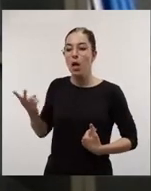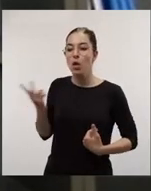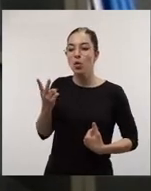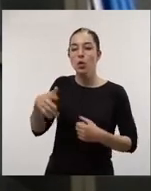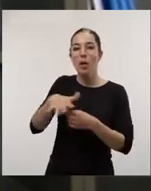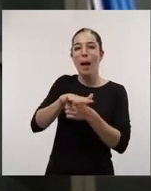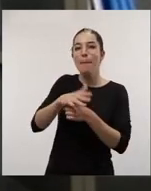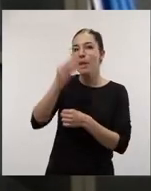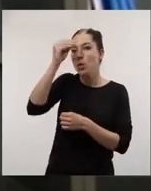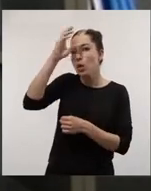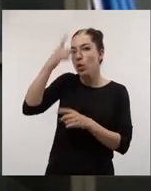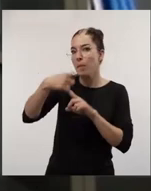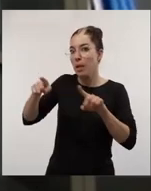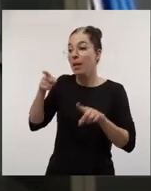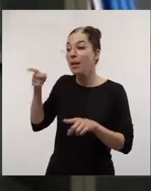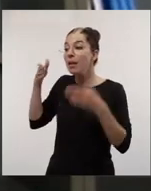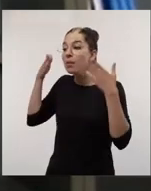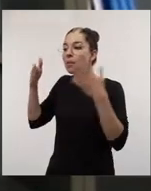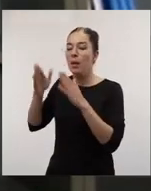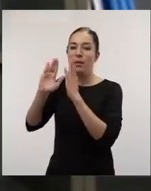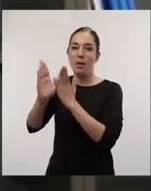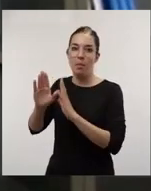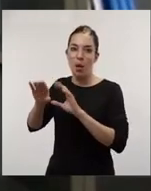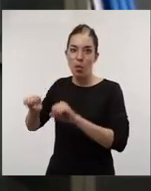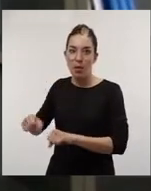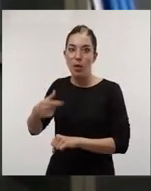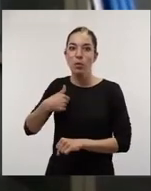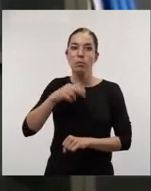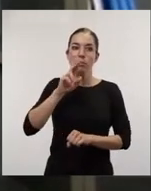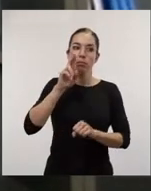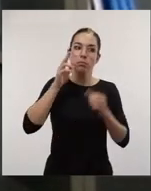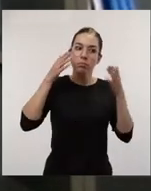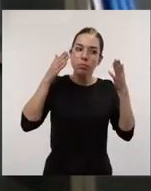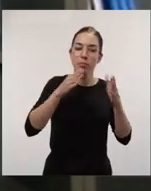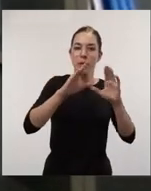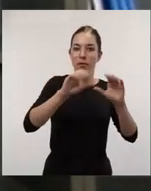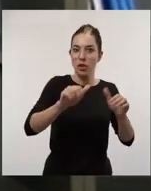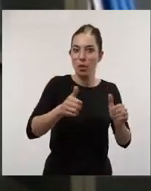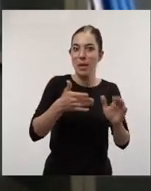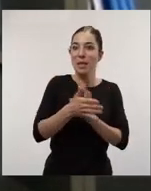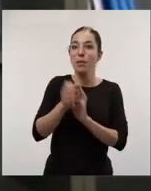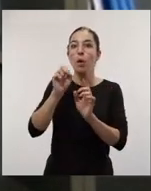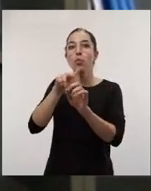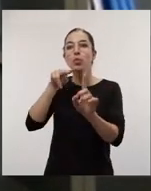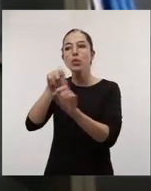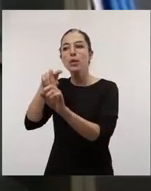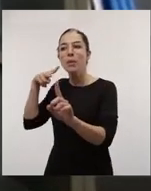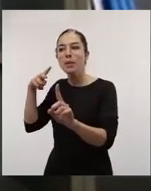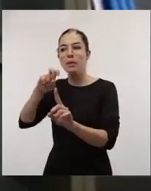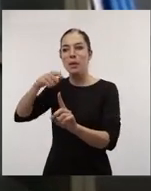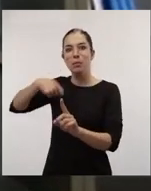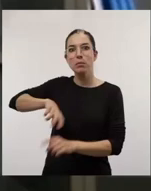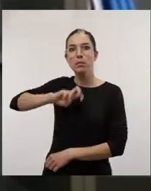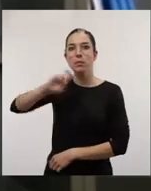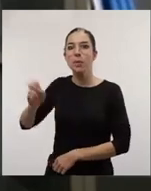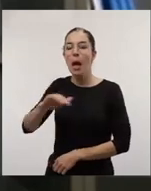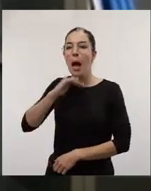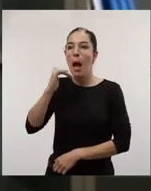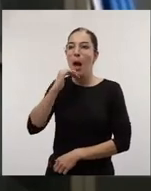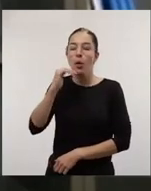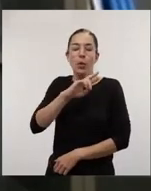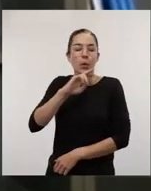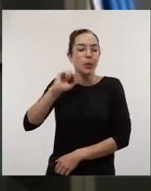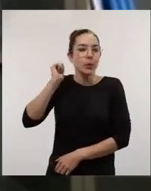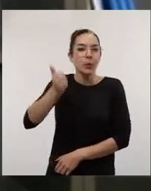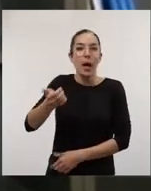de hábitos de conocimiento distintos ellas de terapia ocupacional y yo soy de fisioterapia quizás esa visión multidisciplinar creo que es algo muy